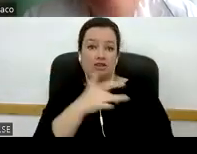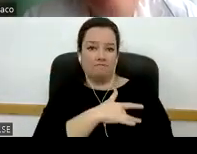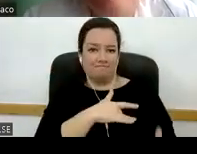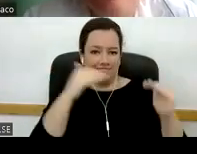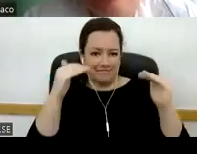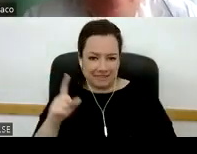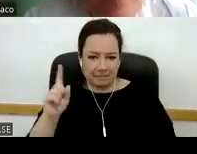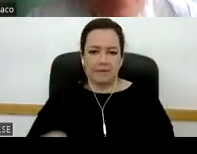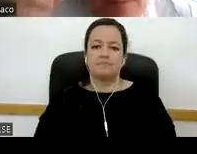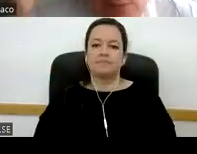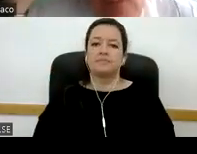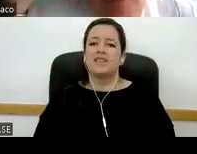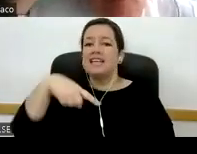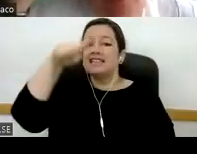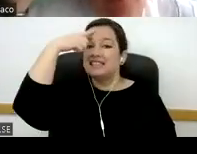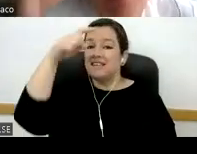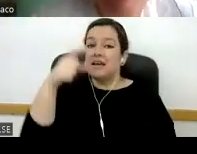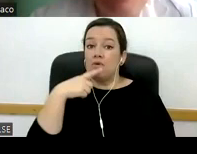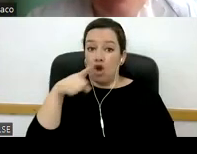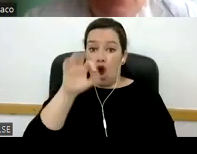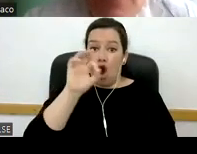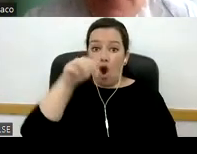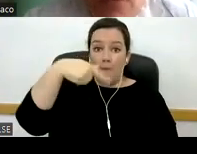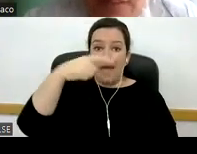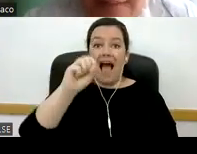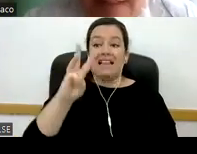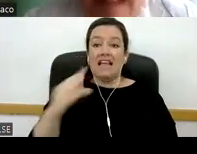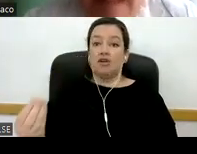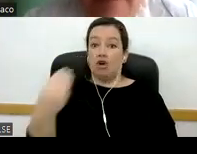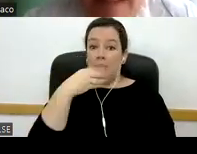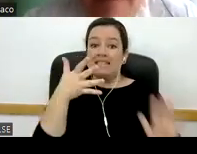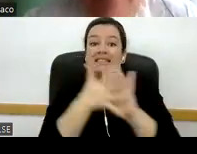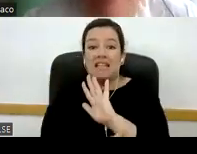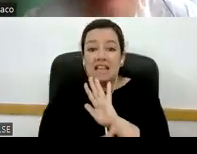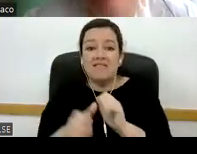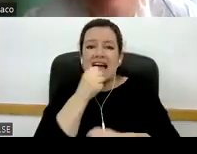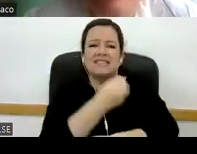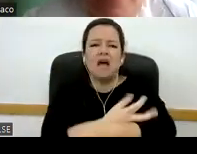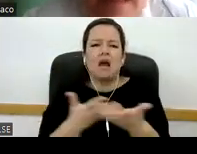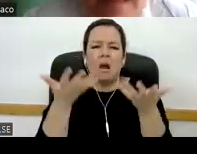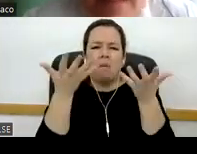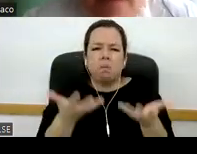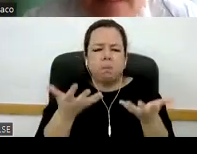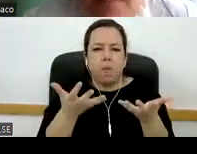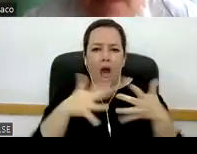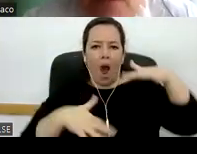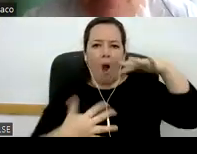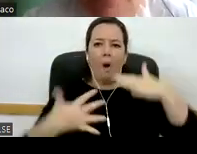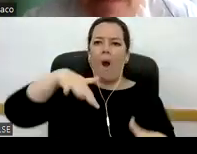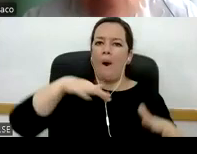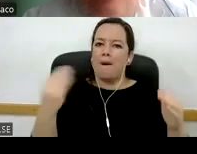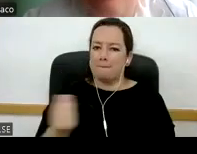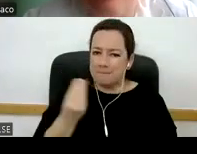razón. Sabéis que disminuyen los ácidos grasos omega 3, disminuyen la viscosidad de la sangre, también la necesidad de